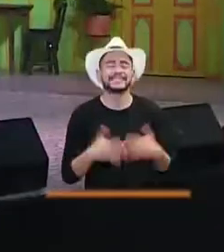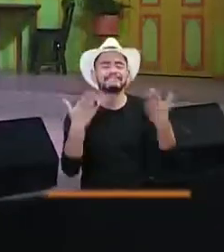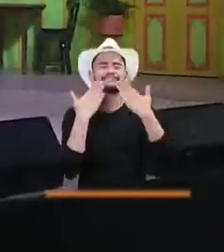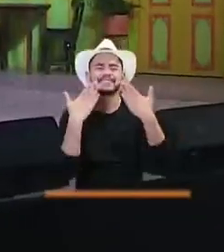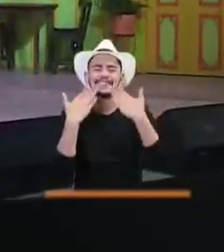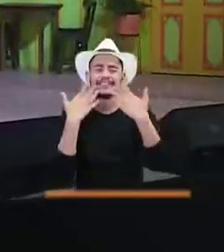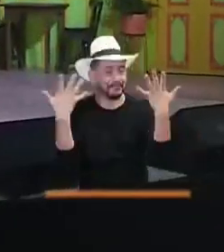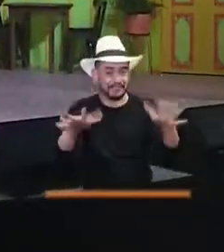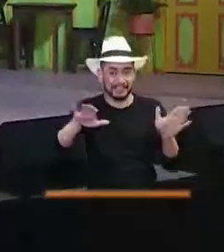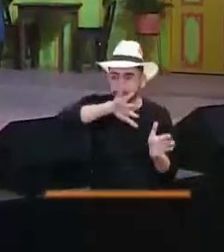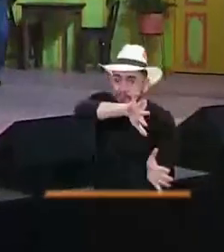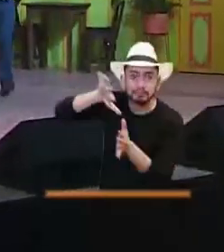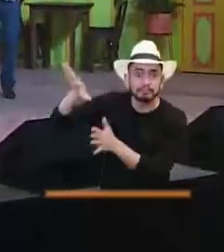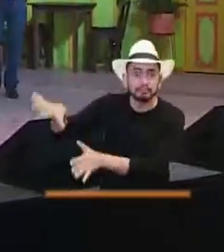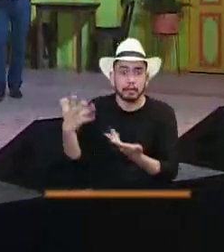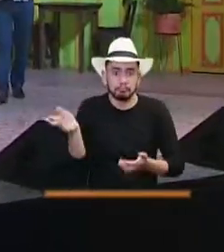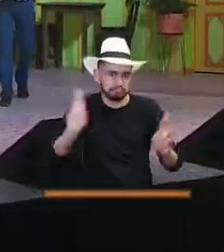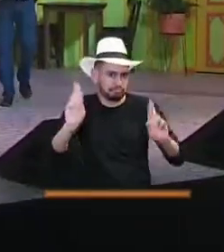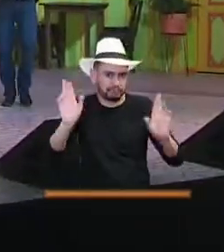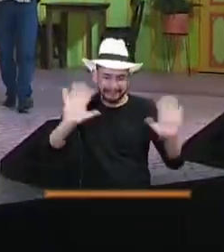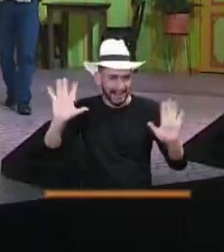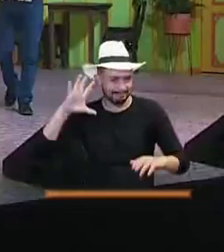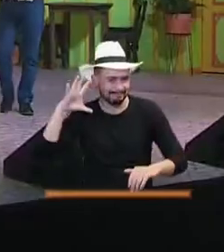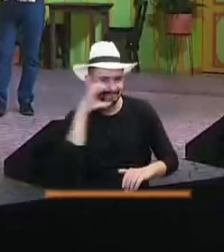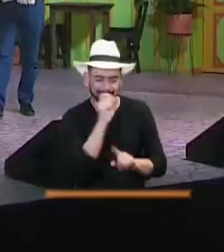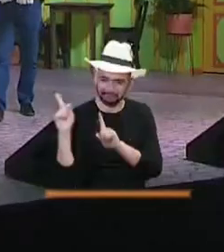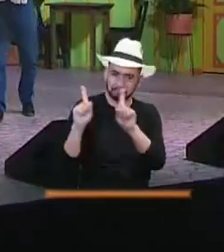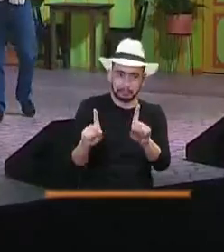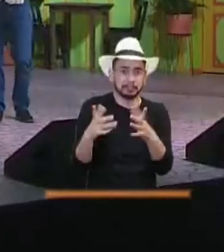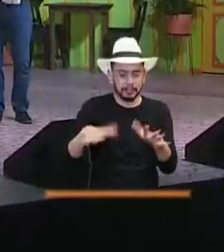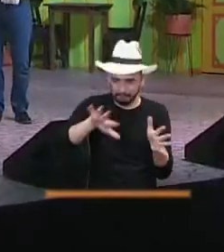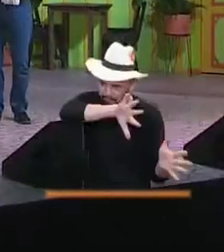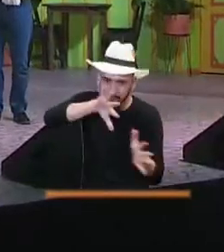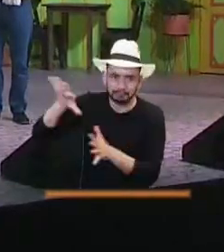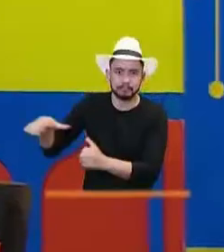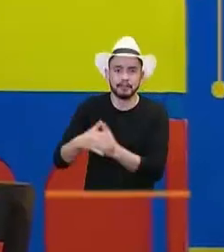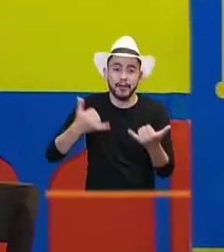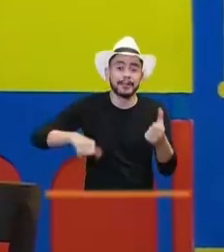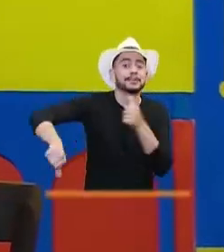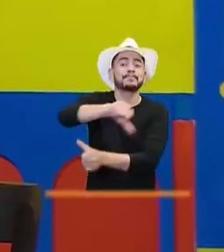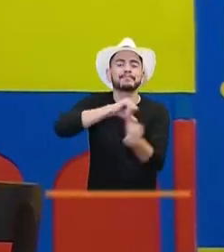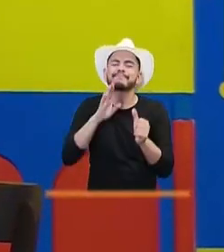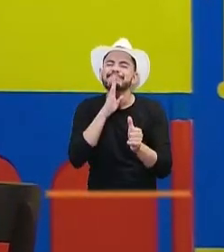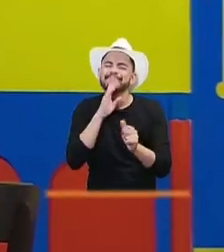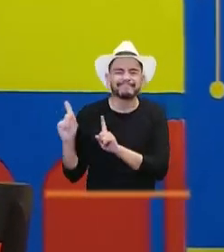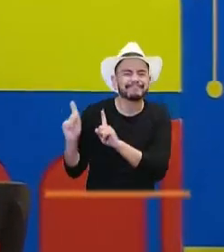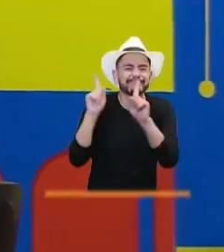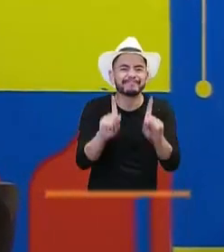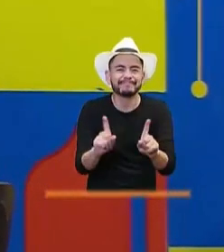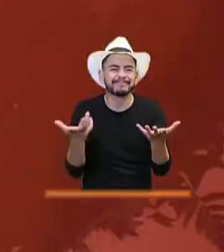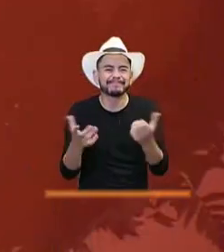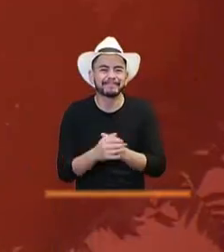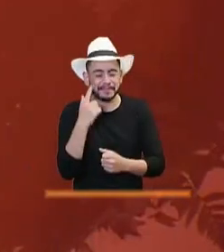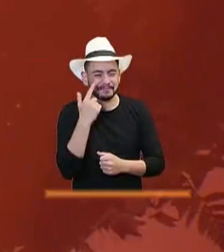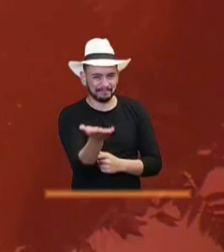Suena la campana. Termina esta tanda y es el turno para el caballo y tutti, tutti frutti. Aquí